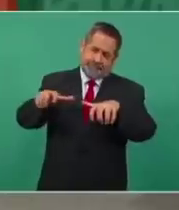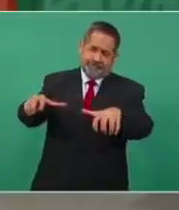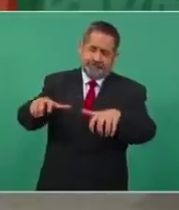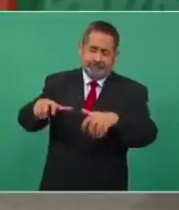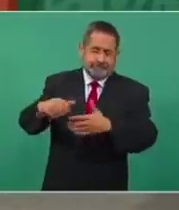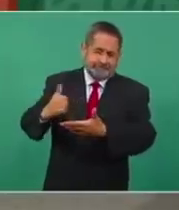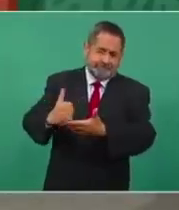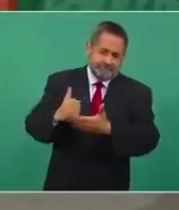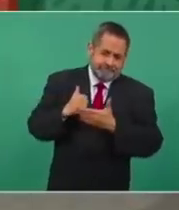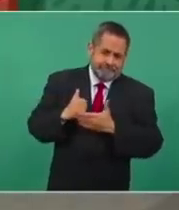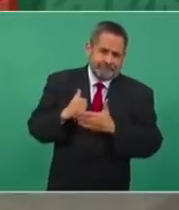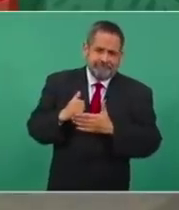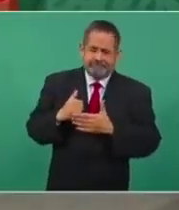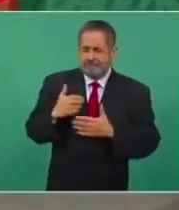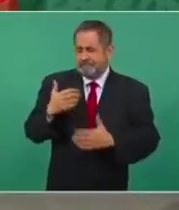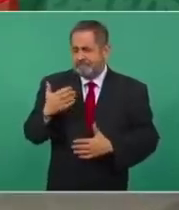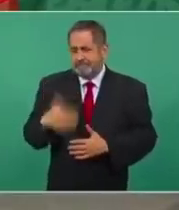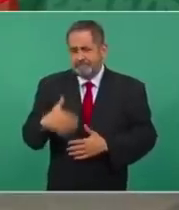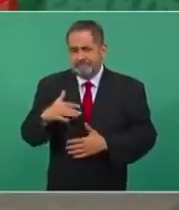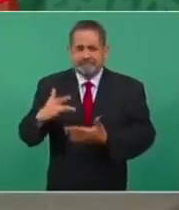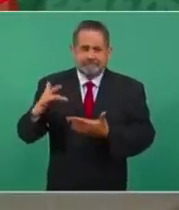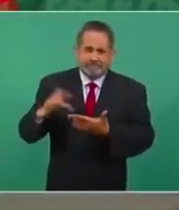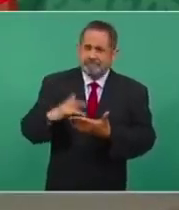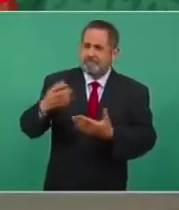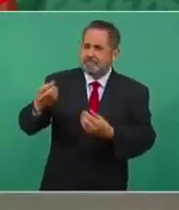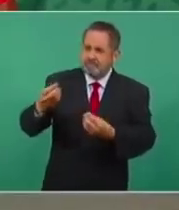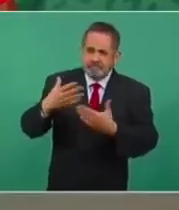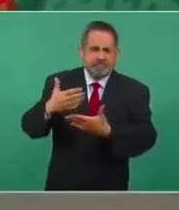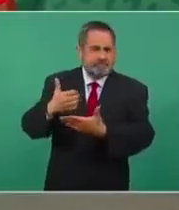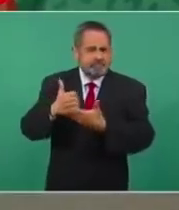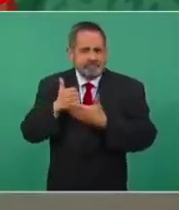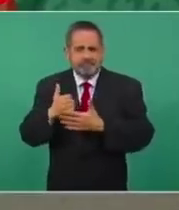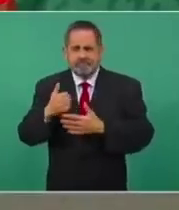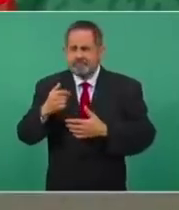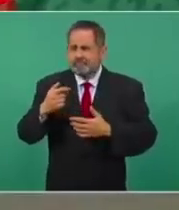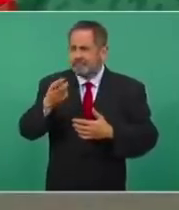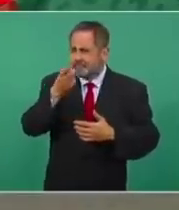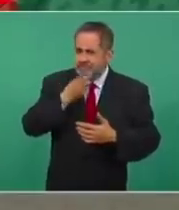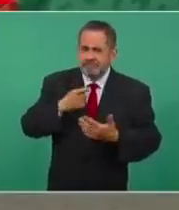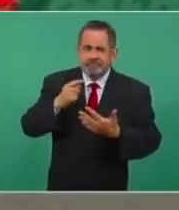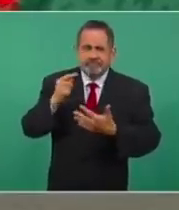que ayuda, que aporta, que